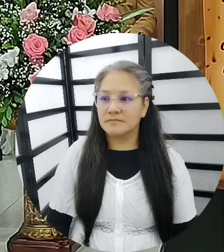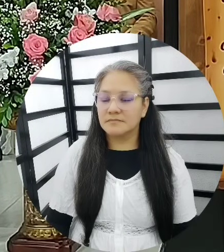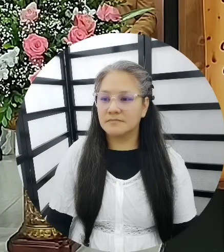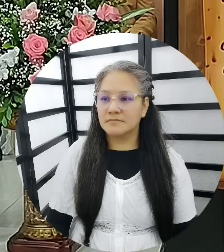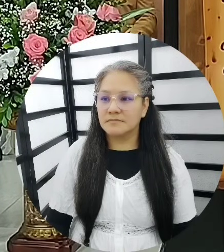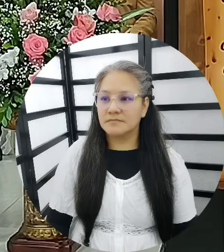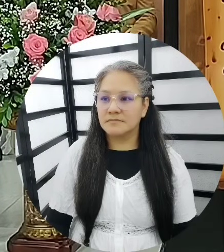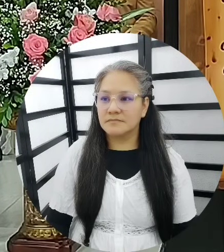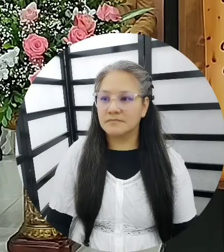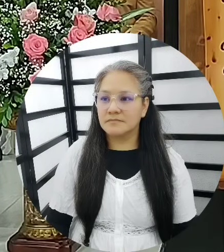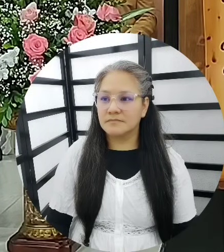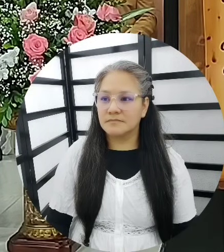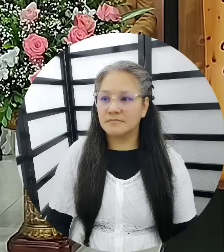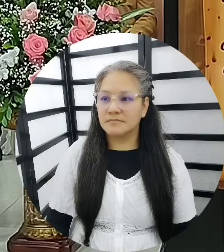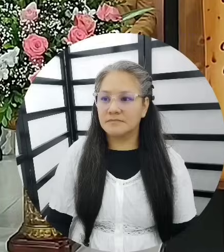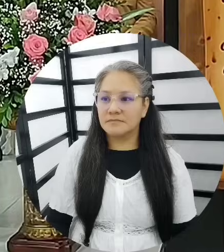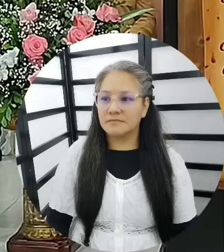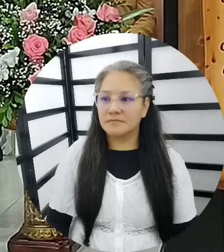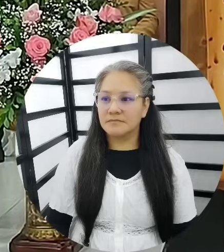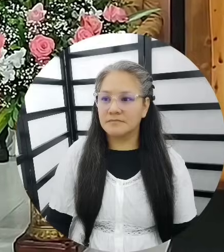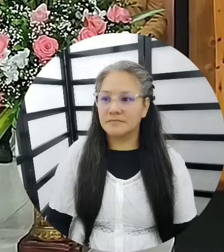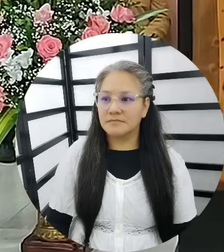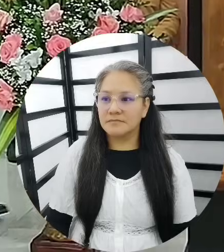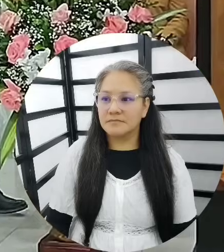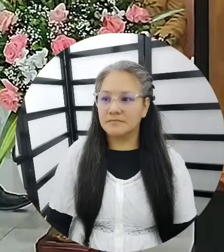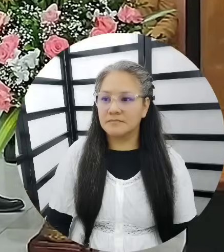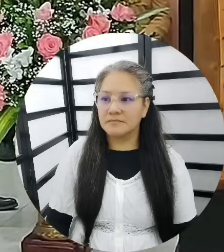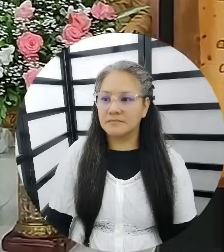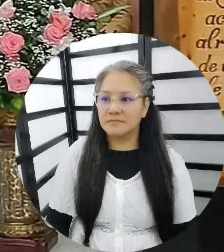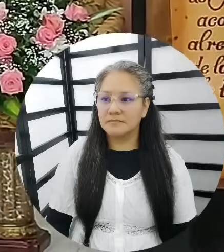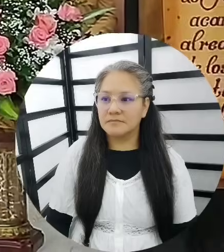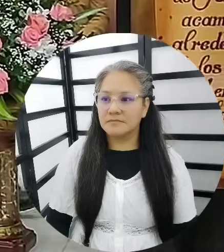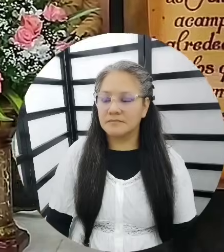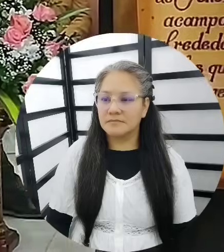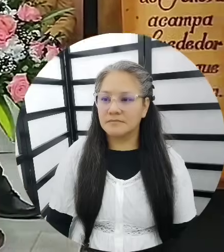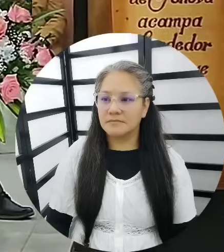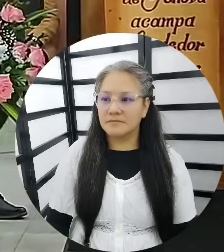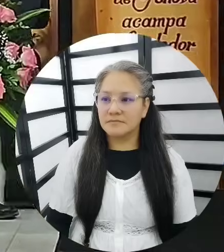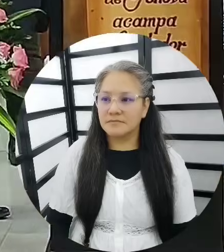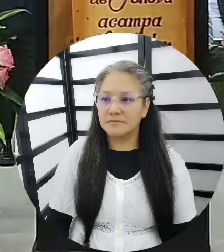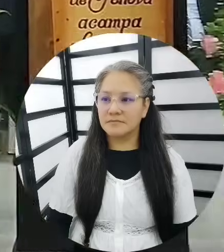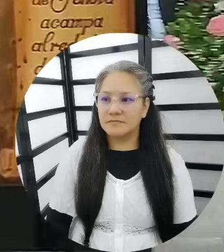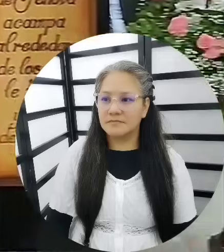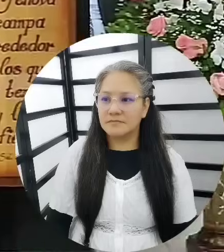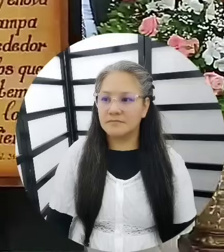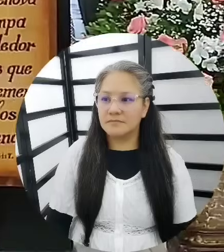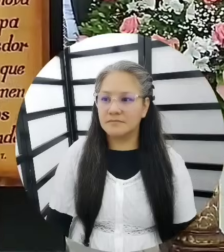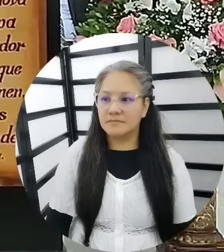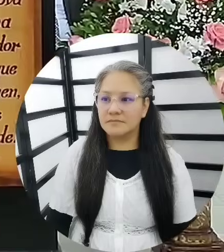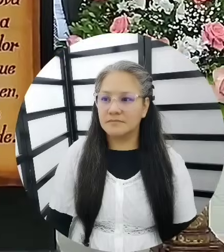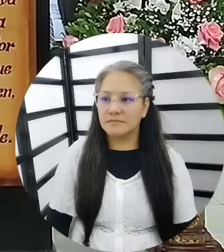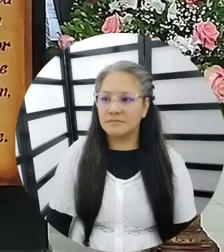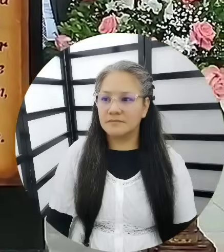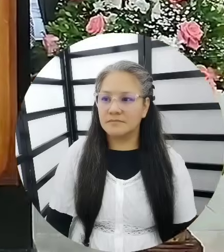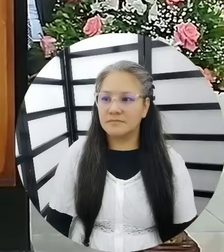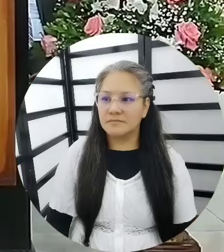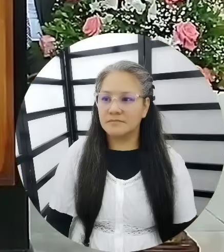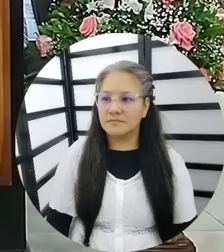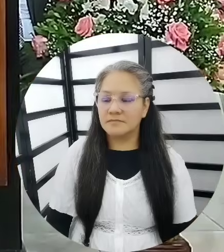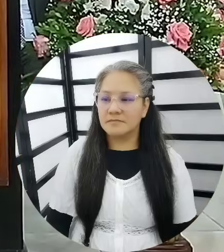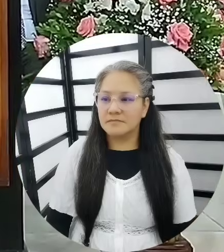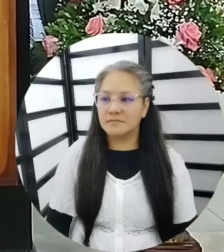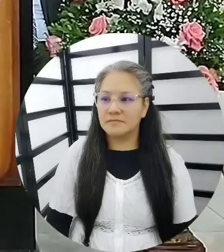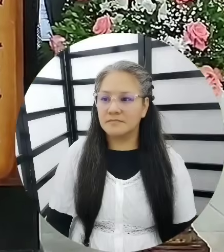para Europa a rescatar la obra en Europa, en el país de Holanda, que se presentó una situación, y como yo era fundador de la obra